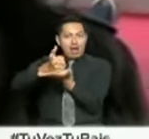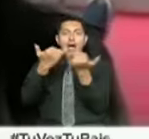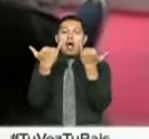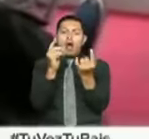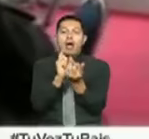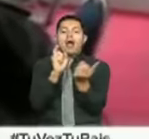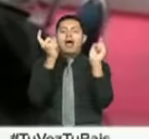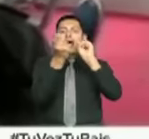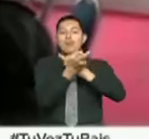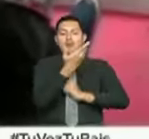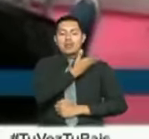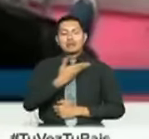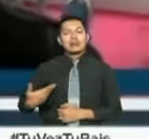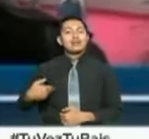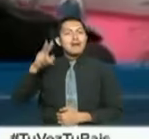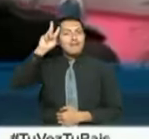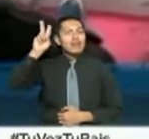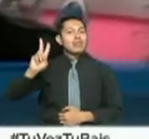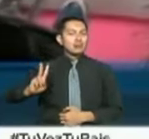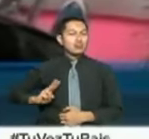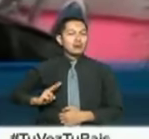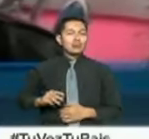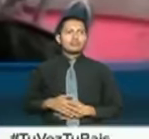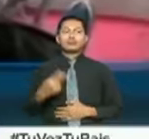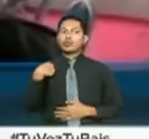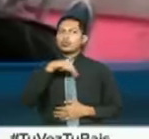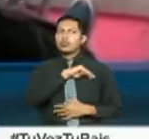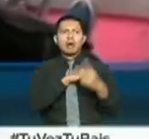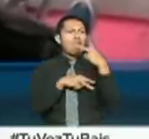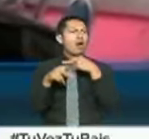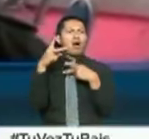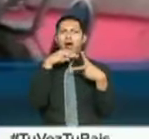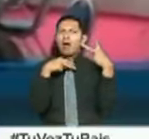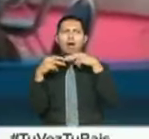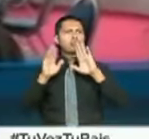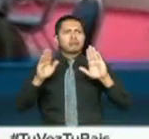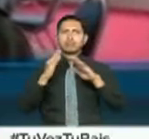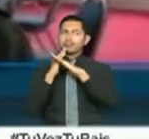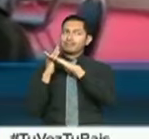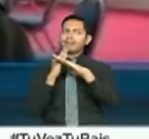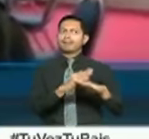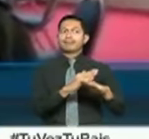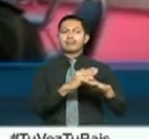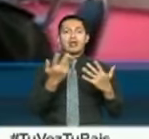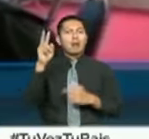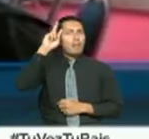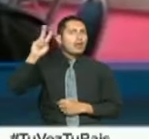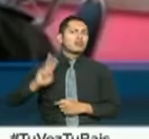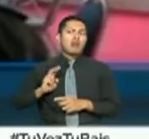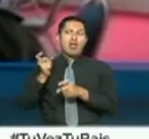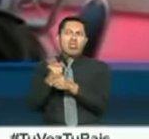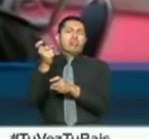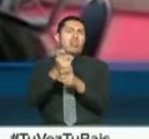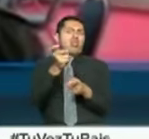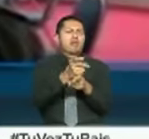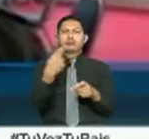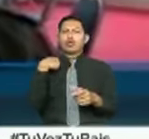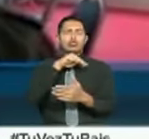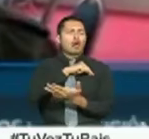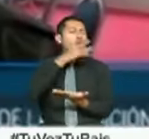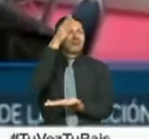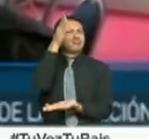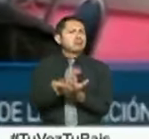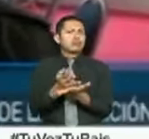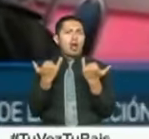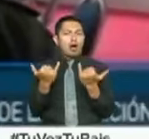las mentiras de la oposición y vamos a derrotar las mentiras imperialistas y toda esa campaña que hay con nuestro país y con esta cumbre que es tan importante, es